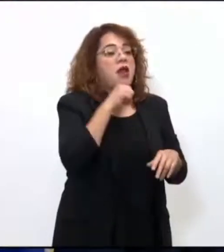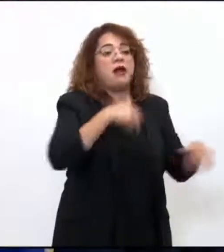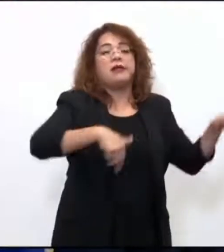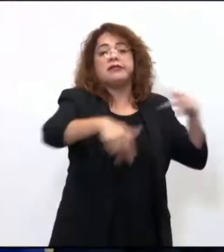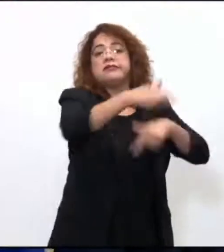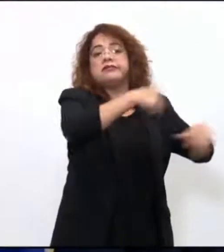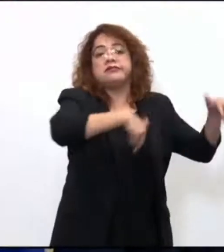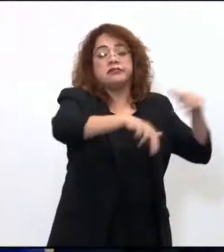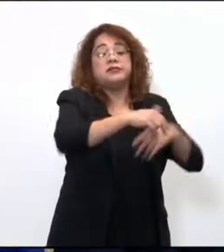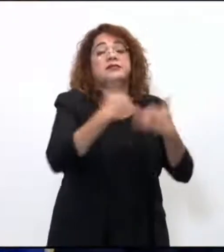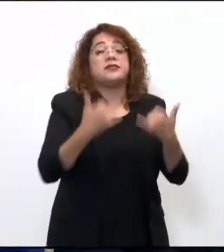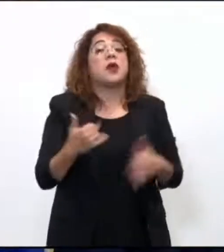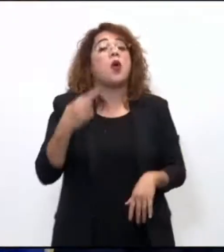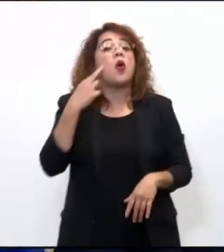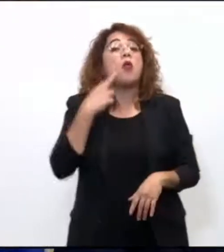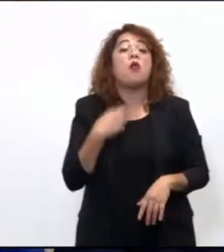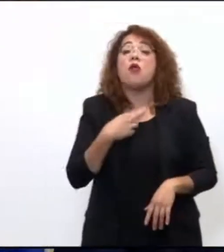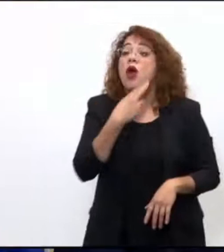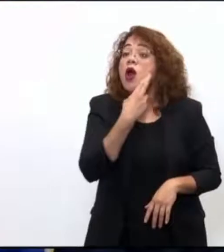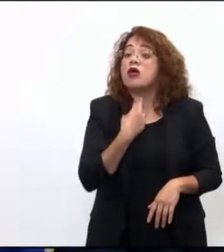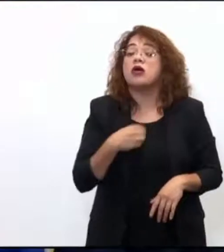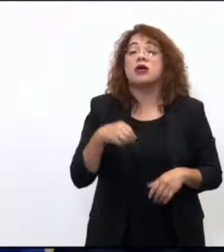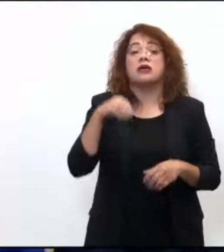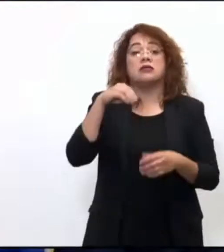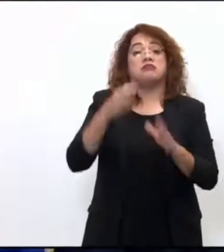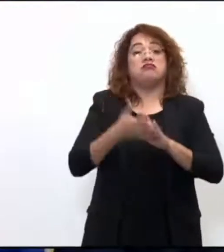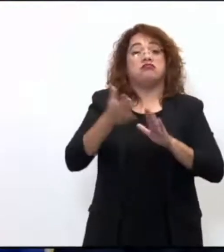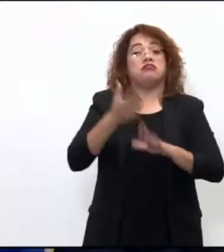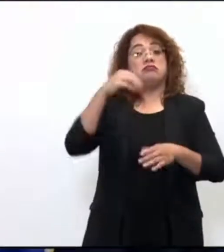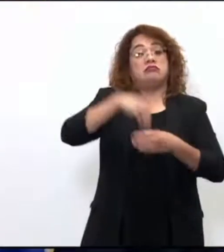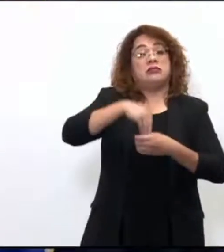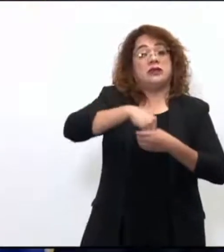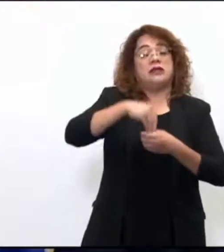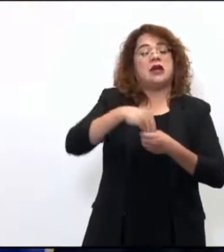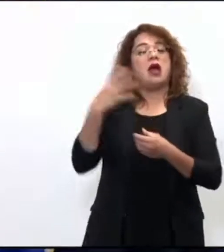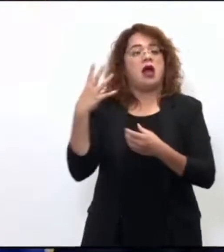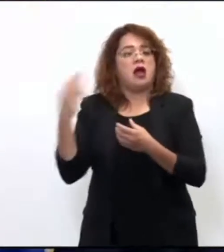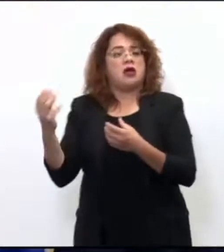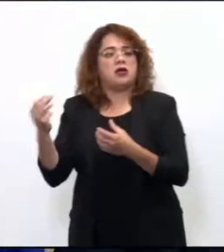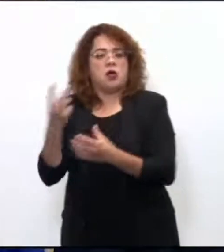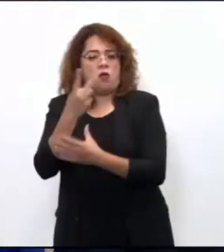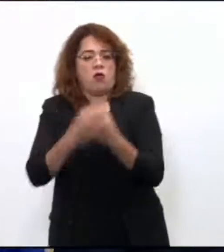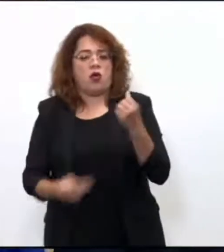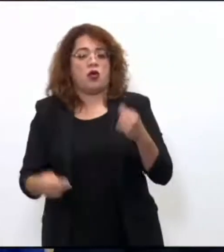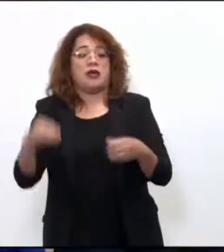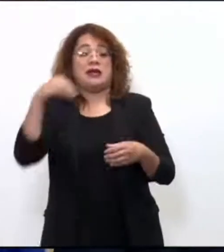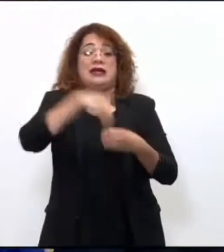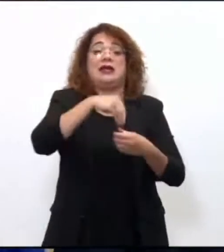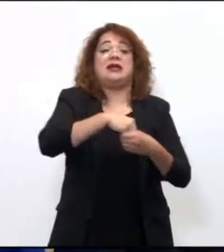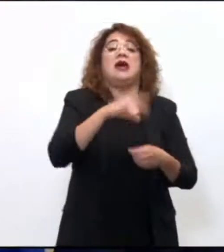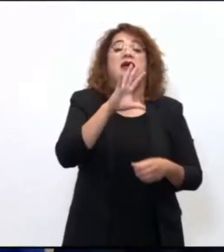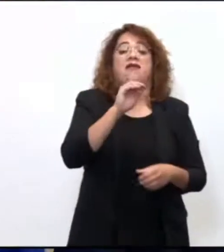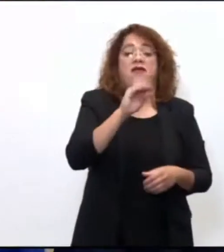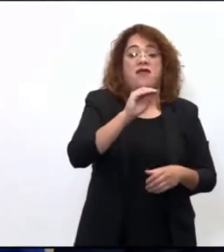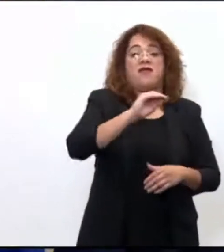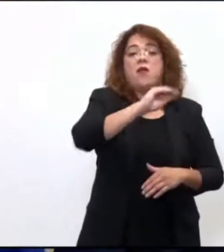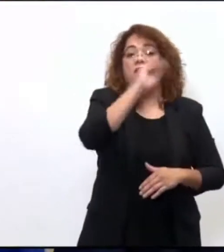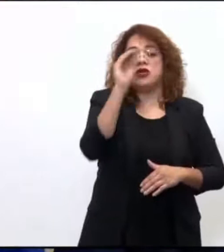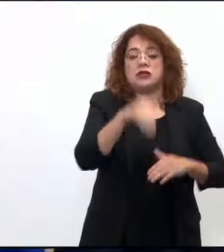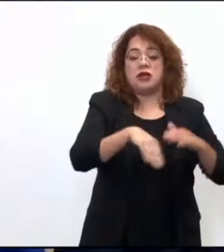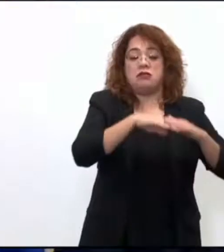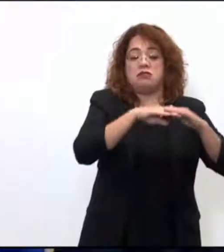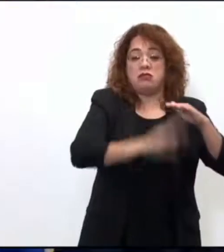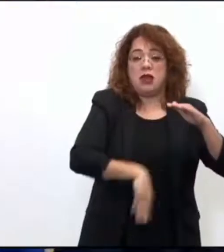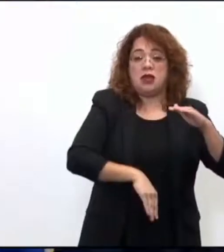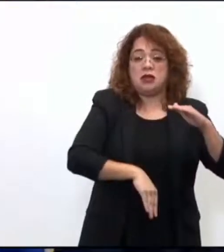restaurantes pueden operar en interiores y exteriores. La capacidad interior está limitada al